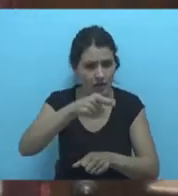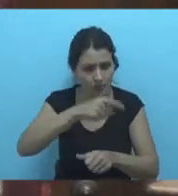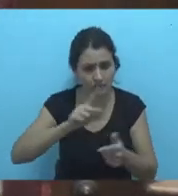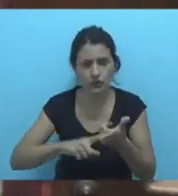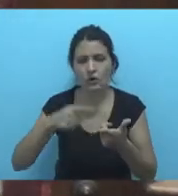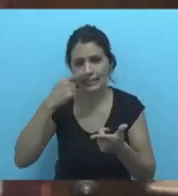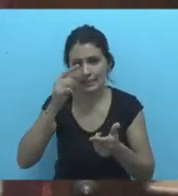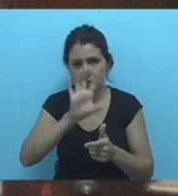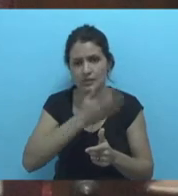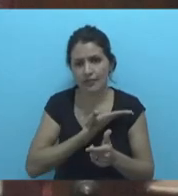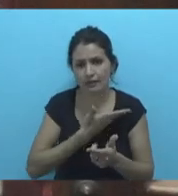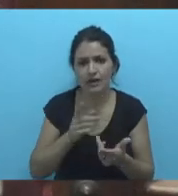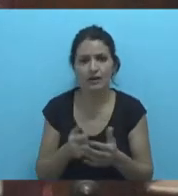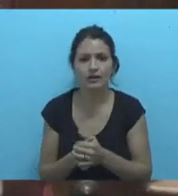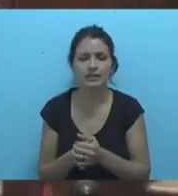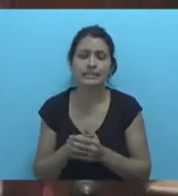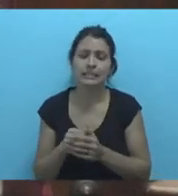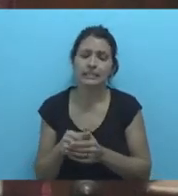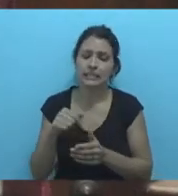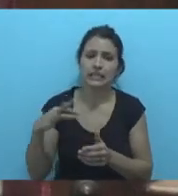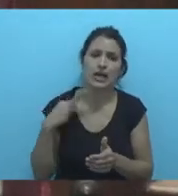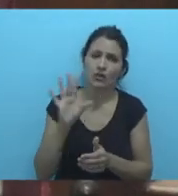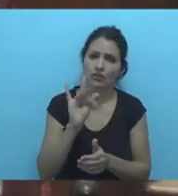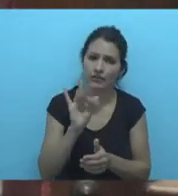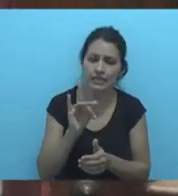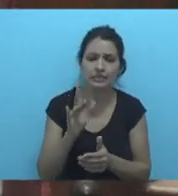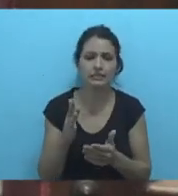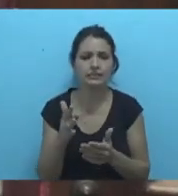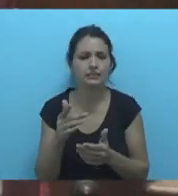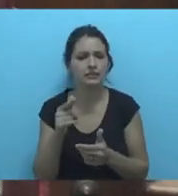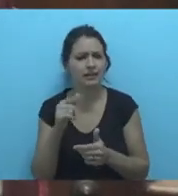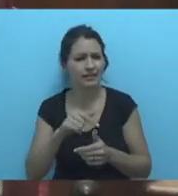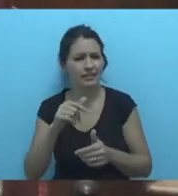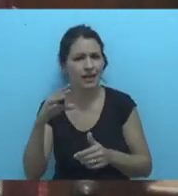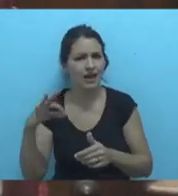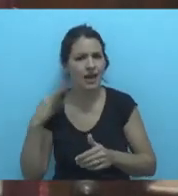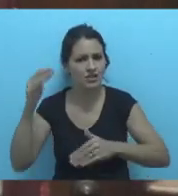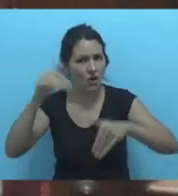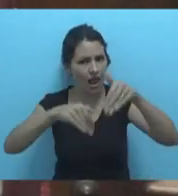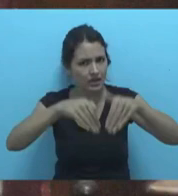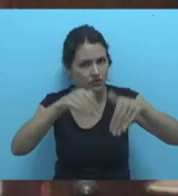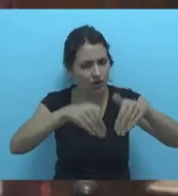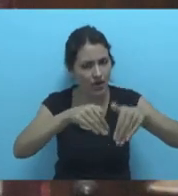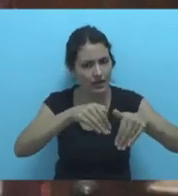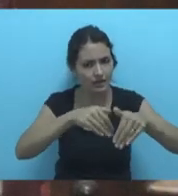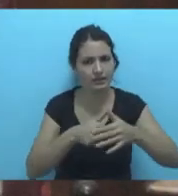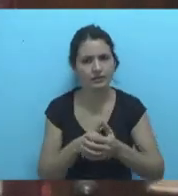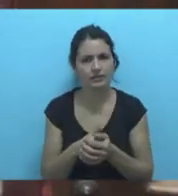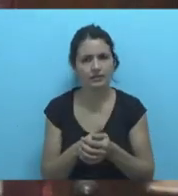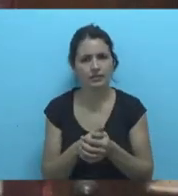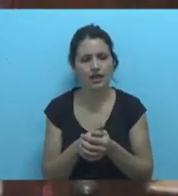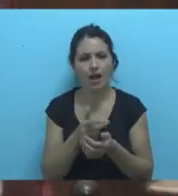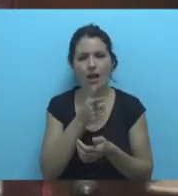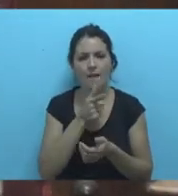Fe. Sé que estamos en un año difícil, porque va a ser un año electoral, y esto puede llevar adelante algún tipo de acciones que nos dividan, pero me